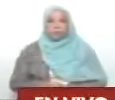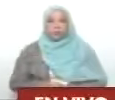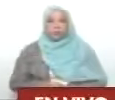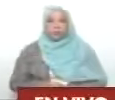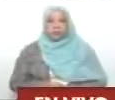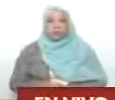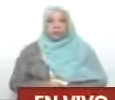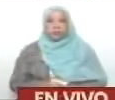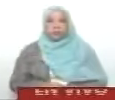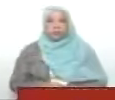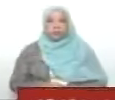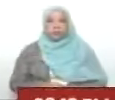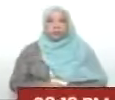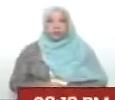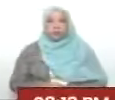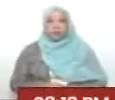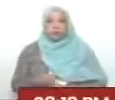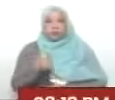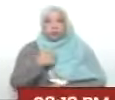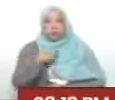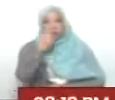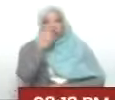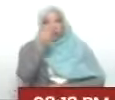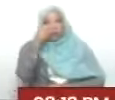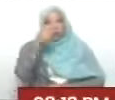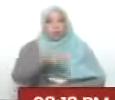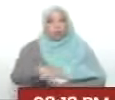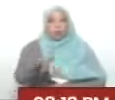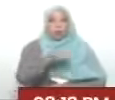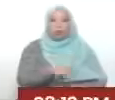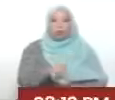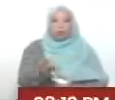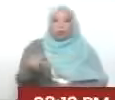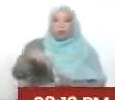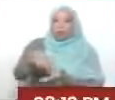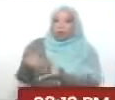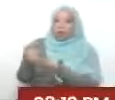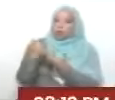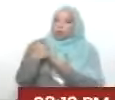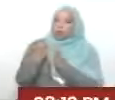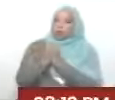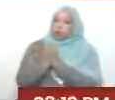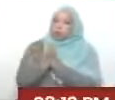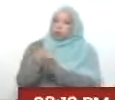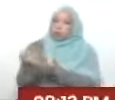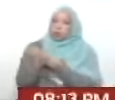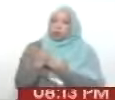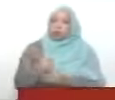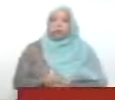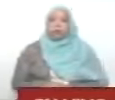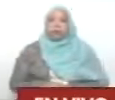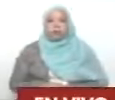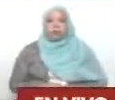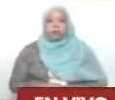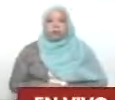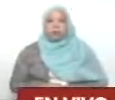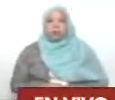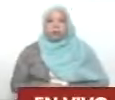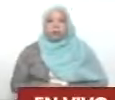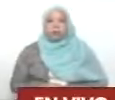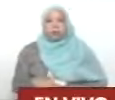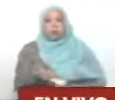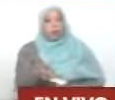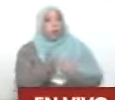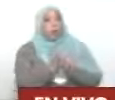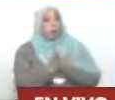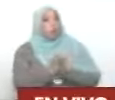Entonces yo tendré que ir a los pueblos y pararme la tarima, me ayuda, Madeleine. Sí, claro. No hay problema. Y decirle, bueno, señor